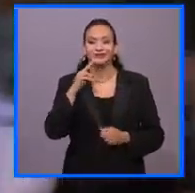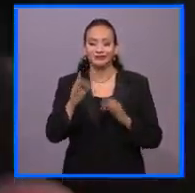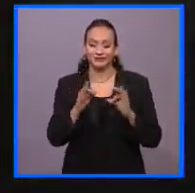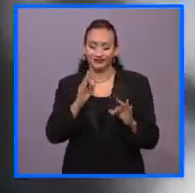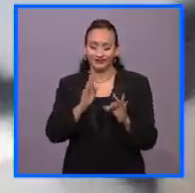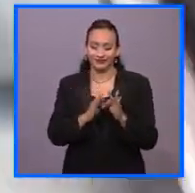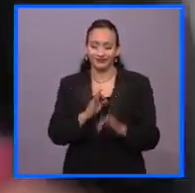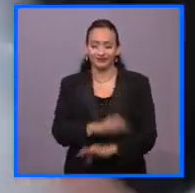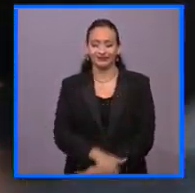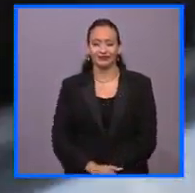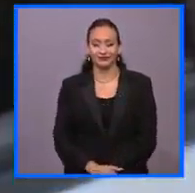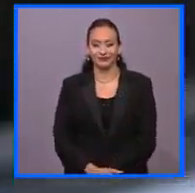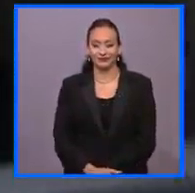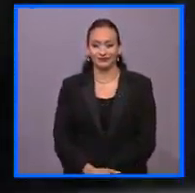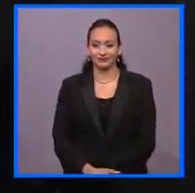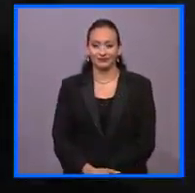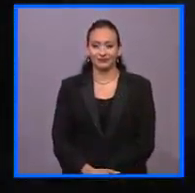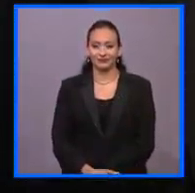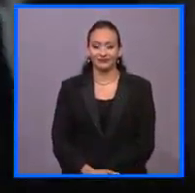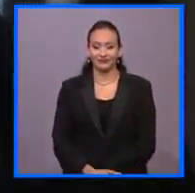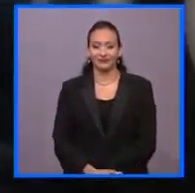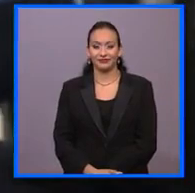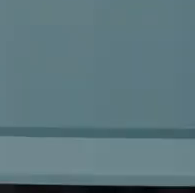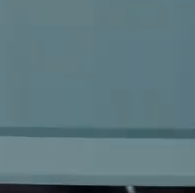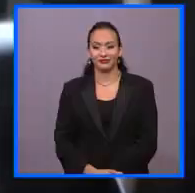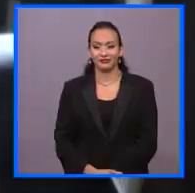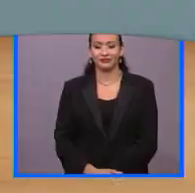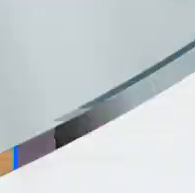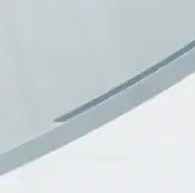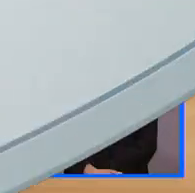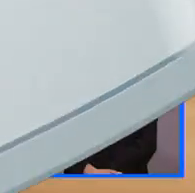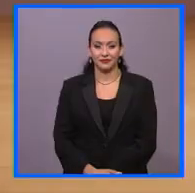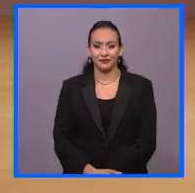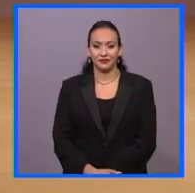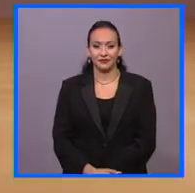de la Federación, Rosy García.